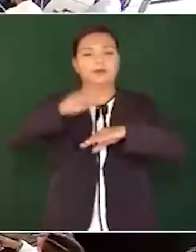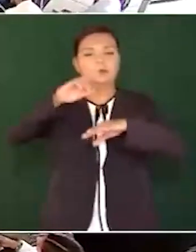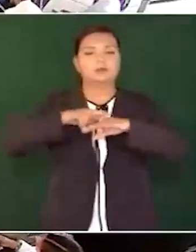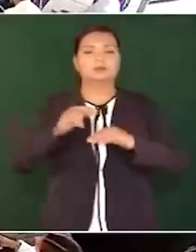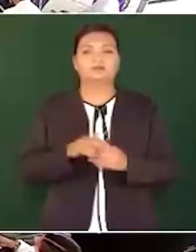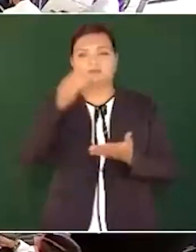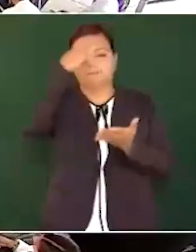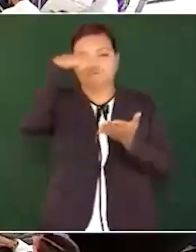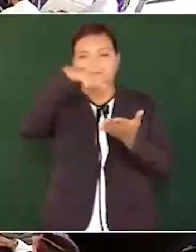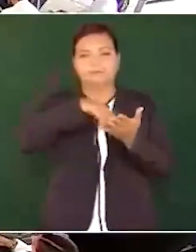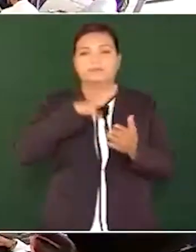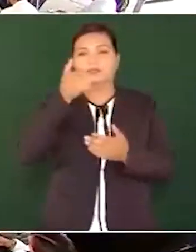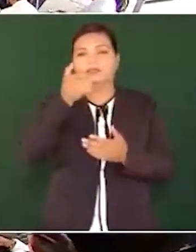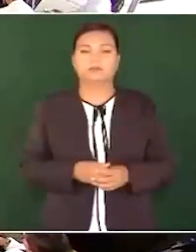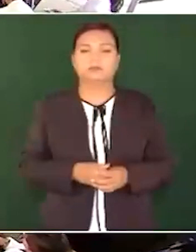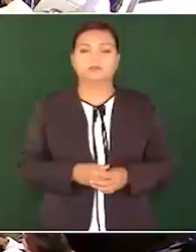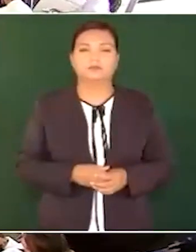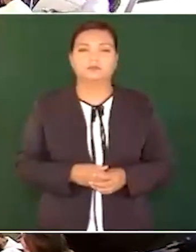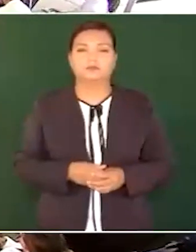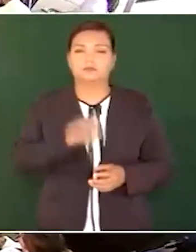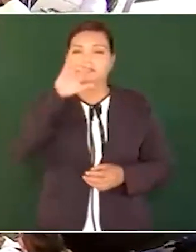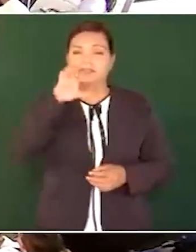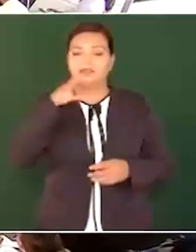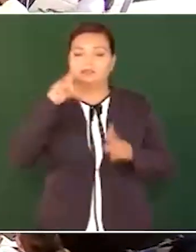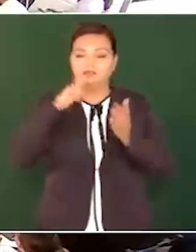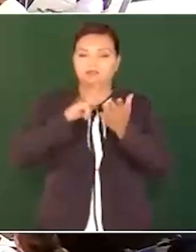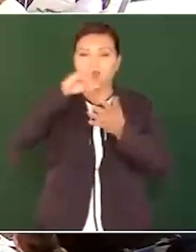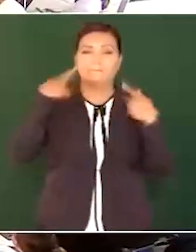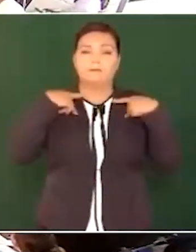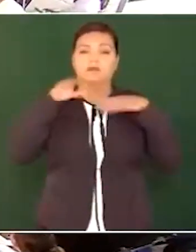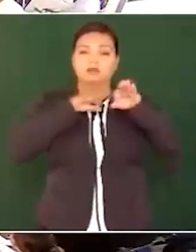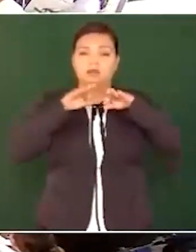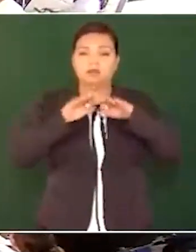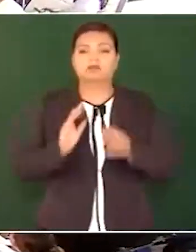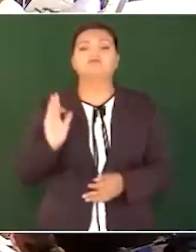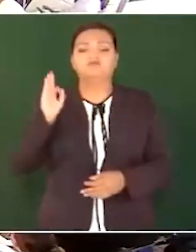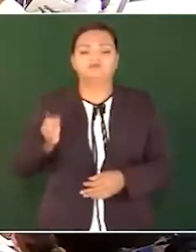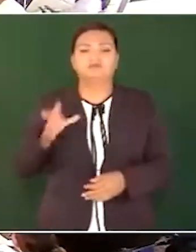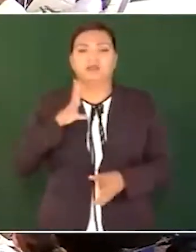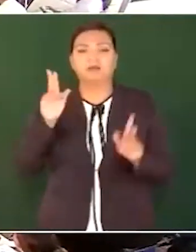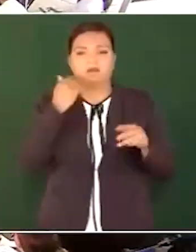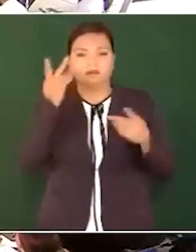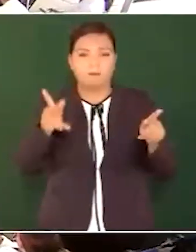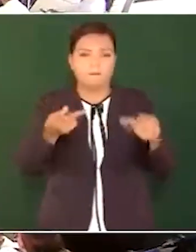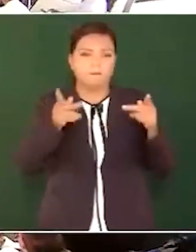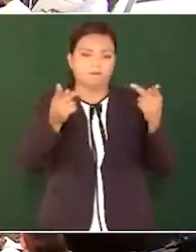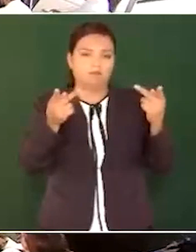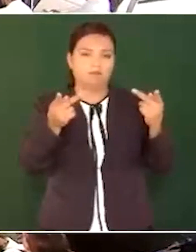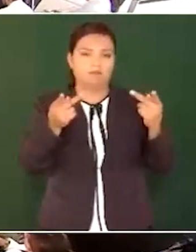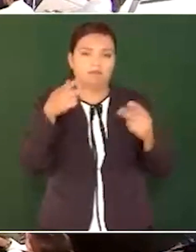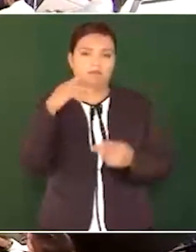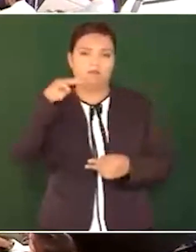la Secretaría de Defensa Nacional, el cual ahora está detenido por una demanda de algunos extrabajadores de la aerolínea. Por